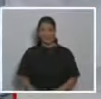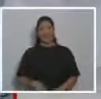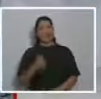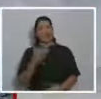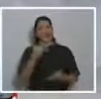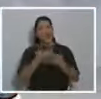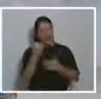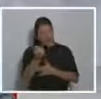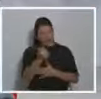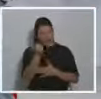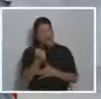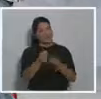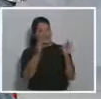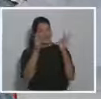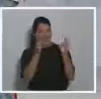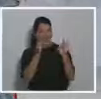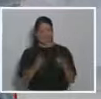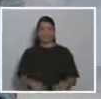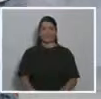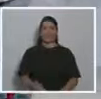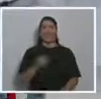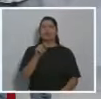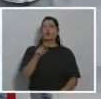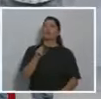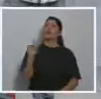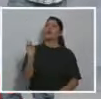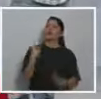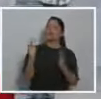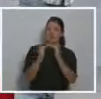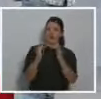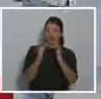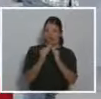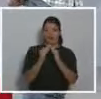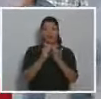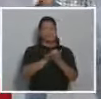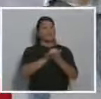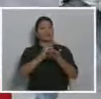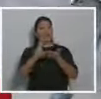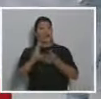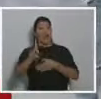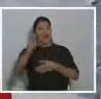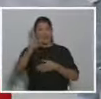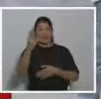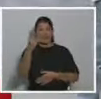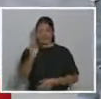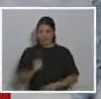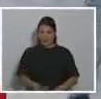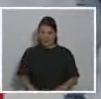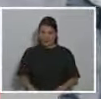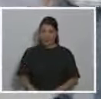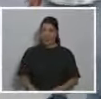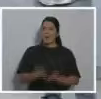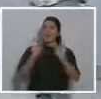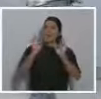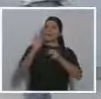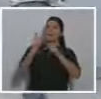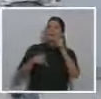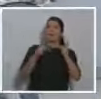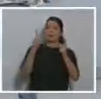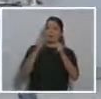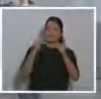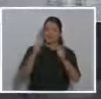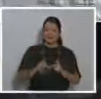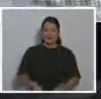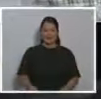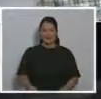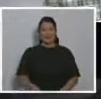Fuerza! ¡Adelante! Muy bien. ¿De dónde nos acompaña, don Isidro? De San Rafael arriba, están parados. Muy bien, perfecto. De San